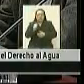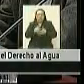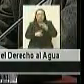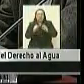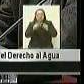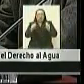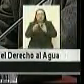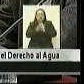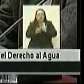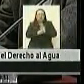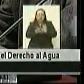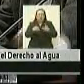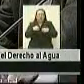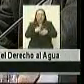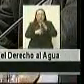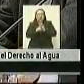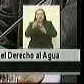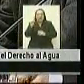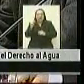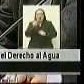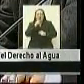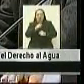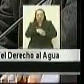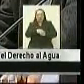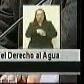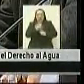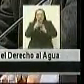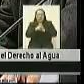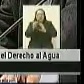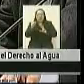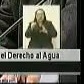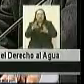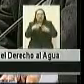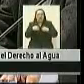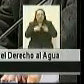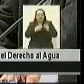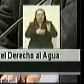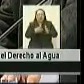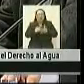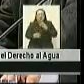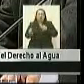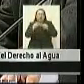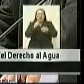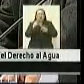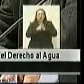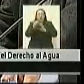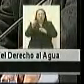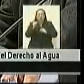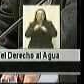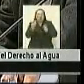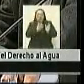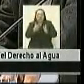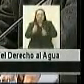el Tribunal Constitucional reconoce que el derecho al agua es un derecho innominado, planteamos nosotros que pase a ser un derecho